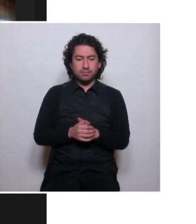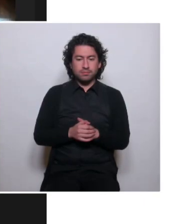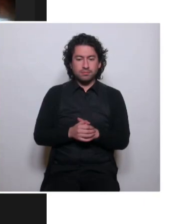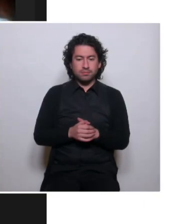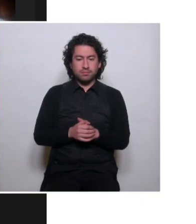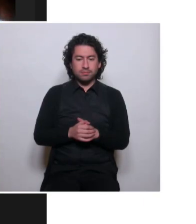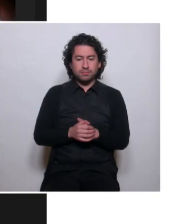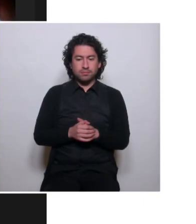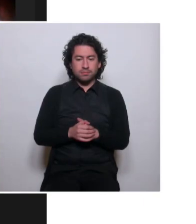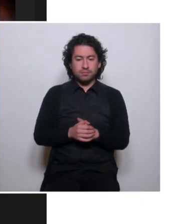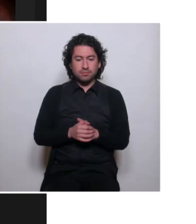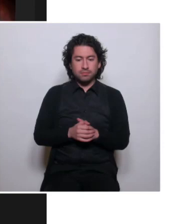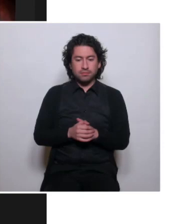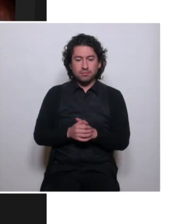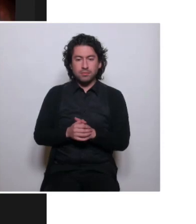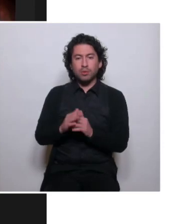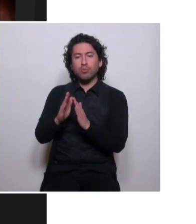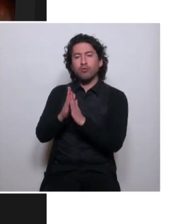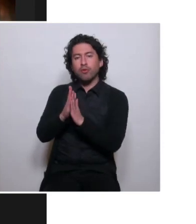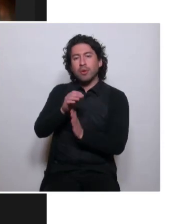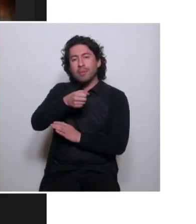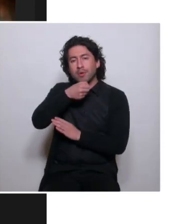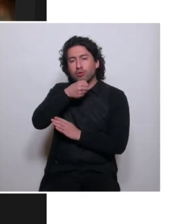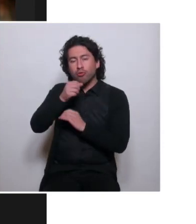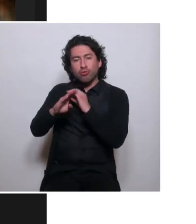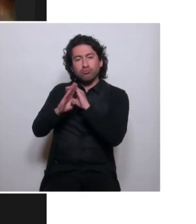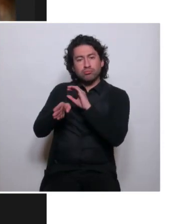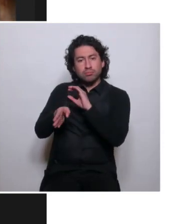Active su micrófono, por favor, señor Celedón.